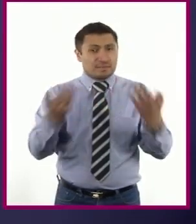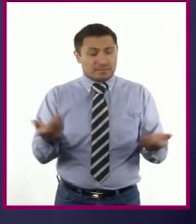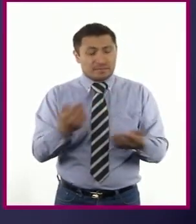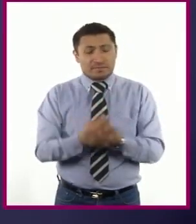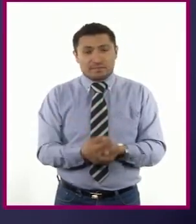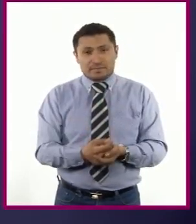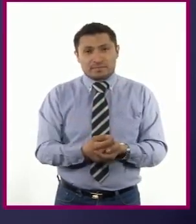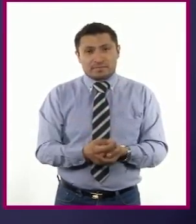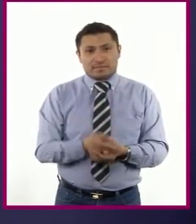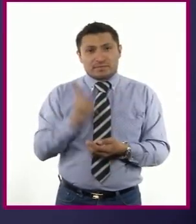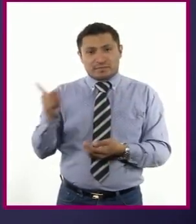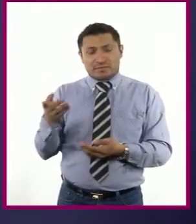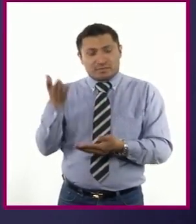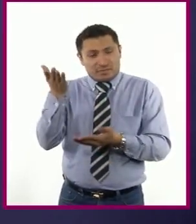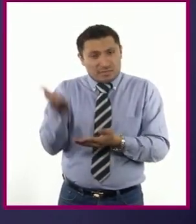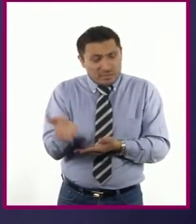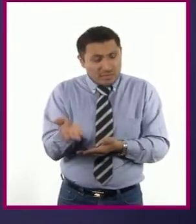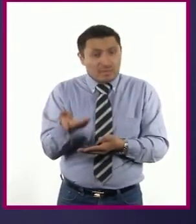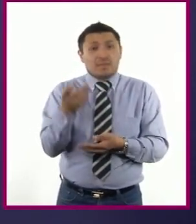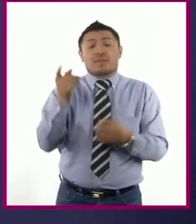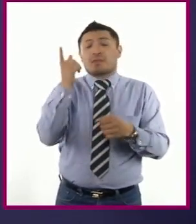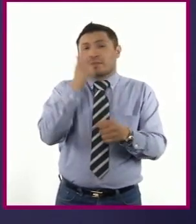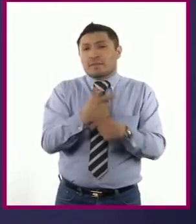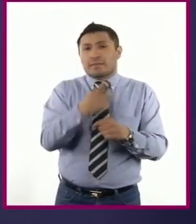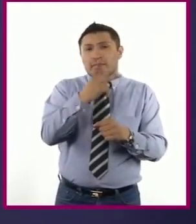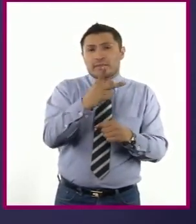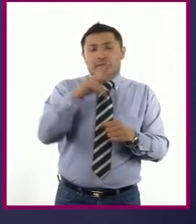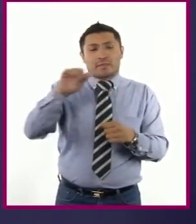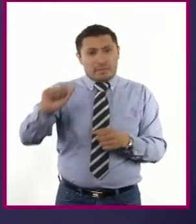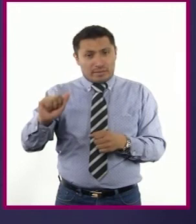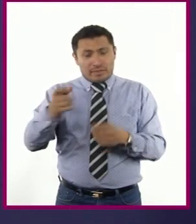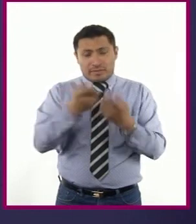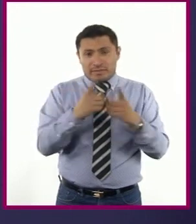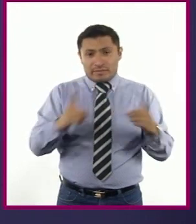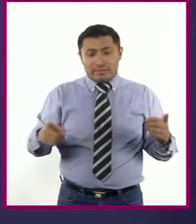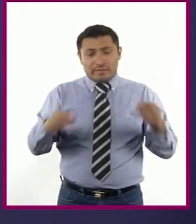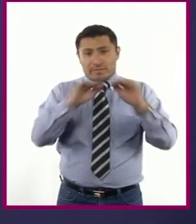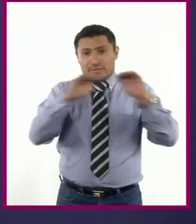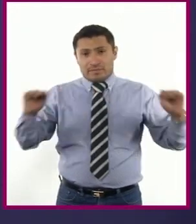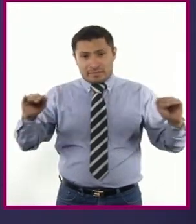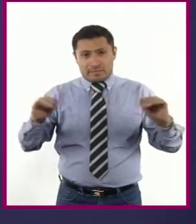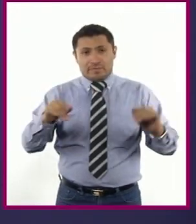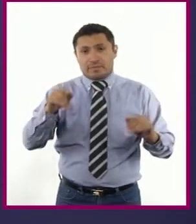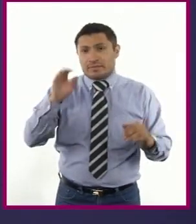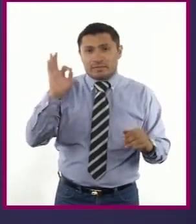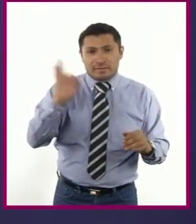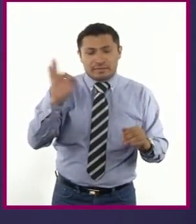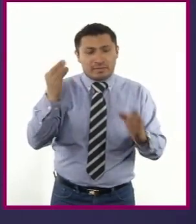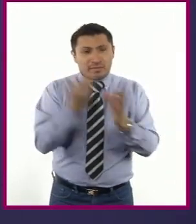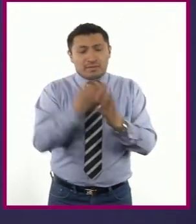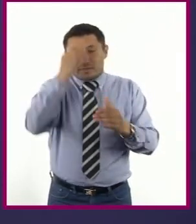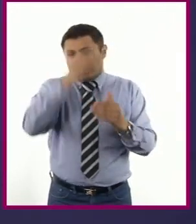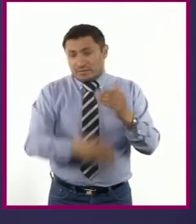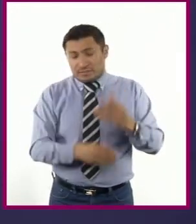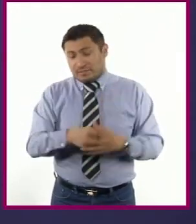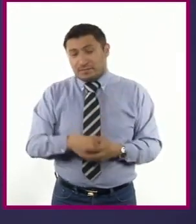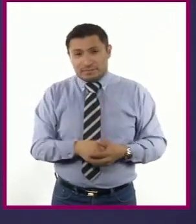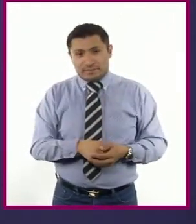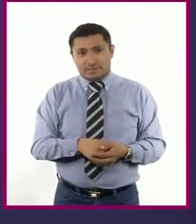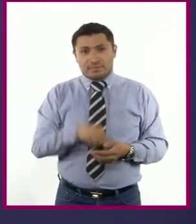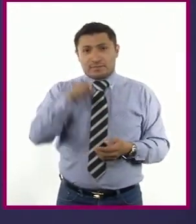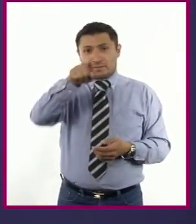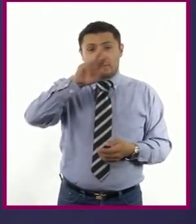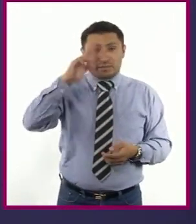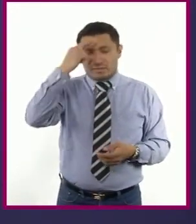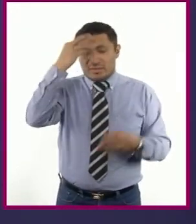que solicitó calcular el perímetro y el área del desarrollo plano. Estamos por concluir esta sesión.